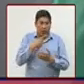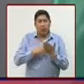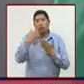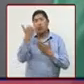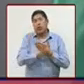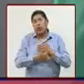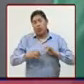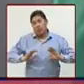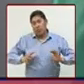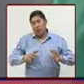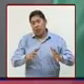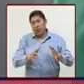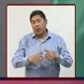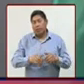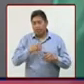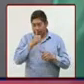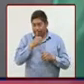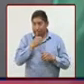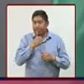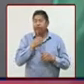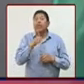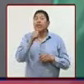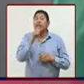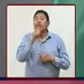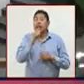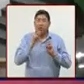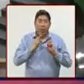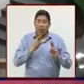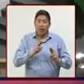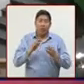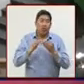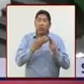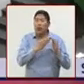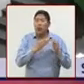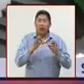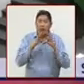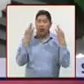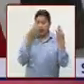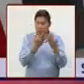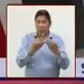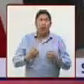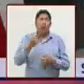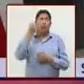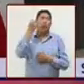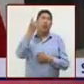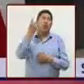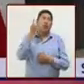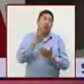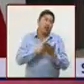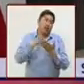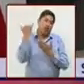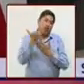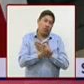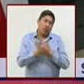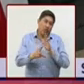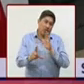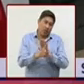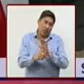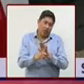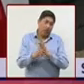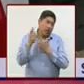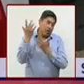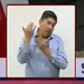proyecto de gestión resiliente del agua para riego comunitario y familiar. Ahora vamos a tener 11 proyectos de ley en la Asamblea